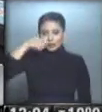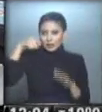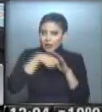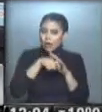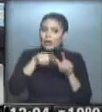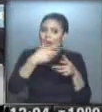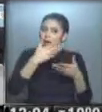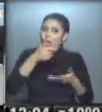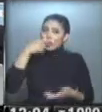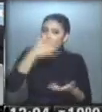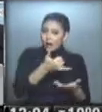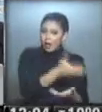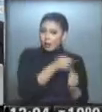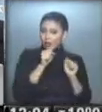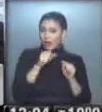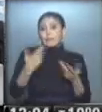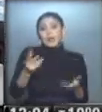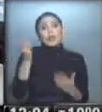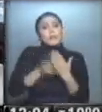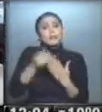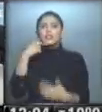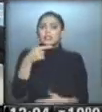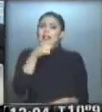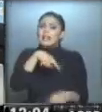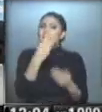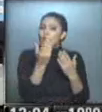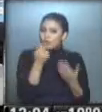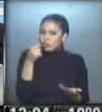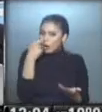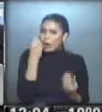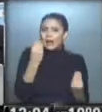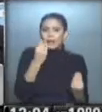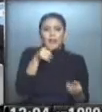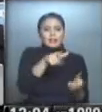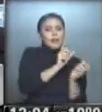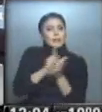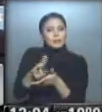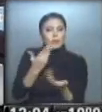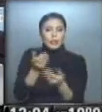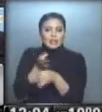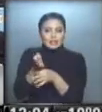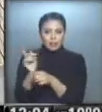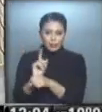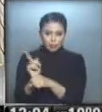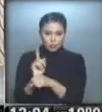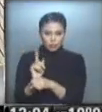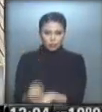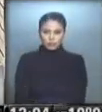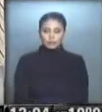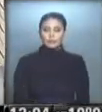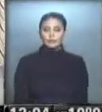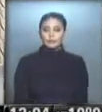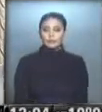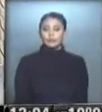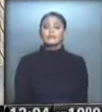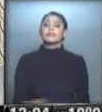pero el ministro de Gobierno, Oscar González, argumentó que esa sustancia se utiliza para entrenar perros.